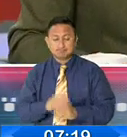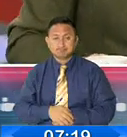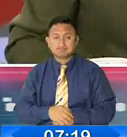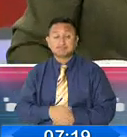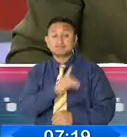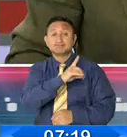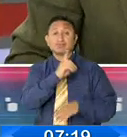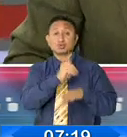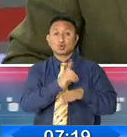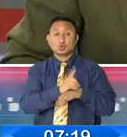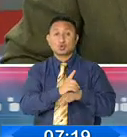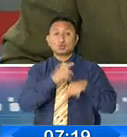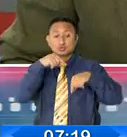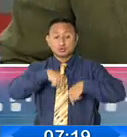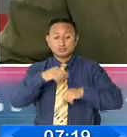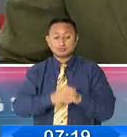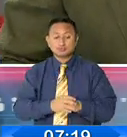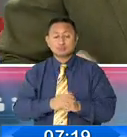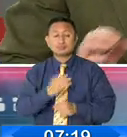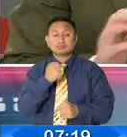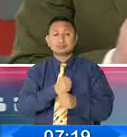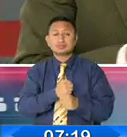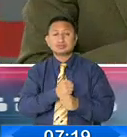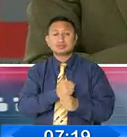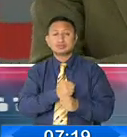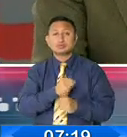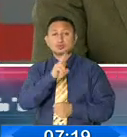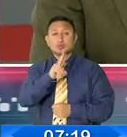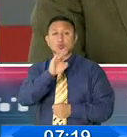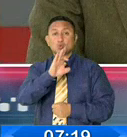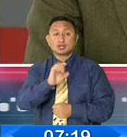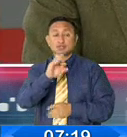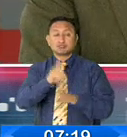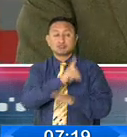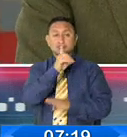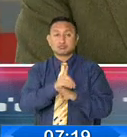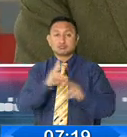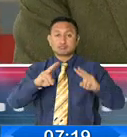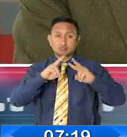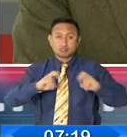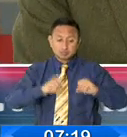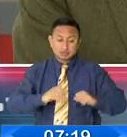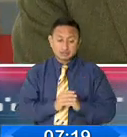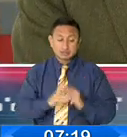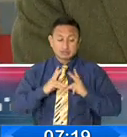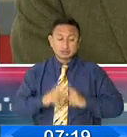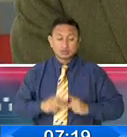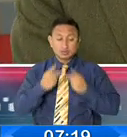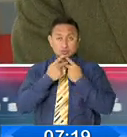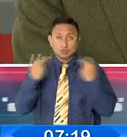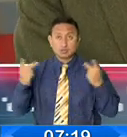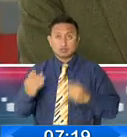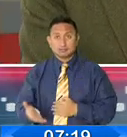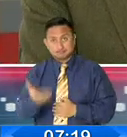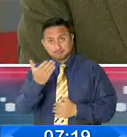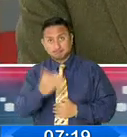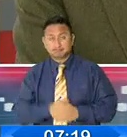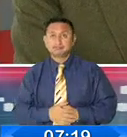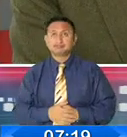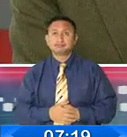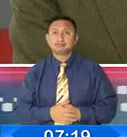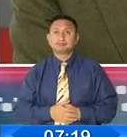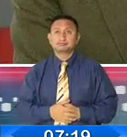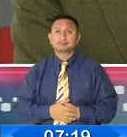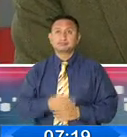es epidemiólogo de la UTE y aparte director del Centro de Investigación en Salud Pública. Un buen día para usted. Buen